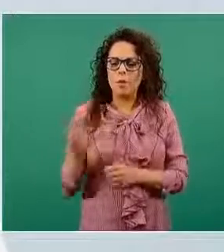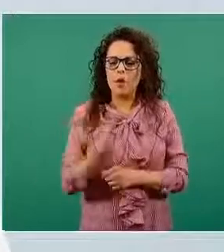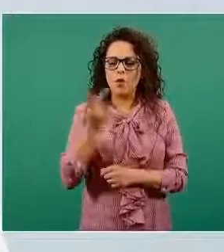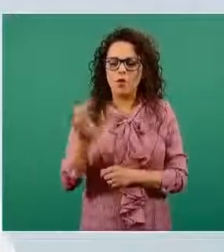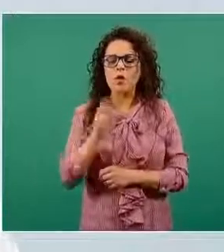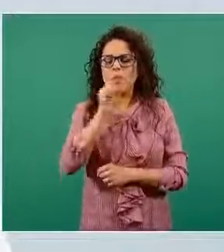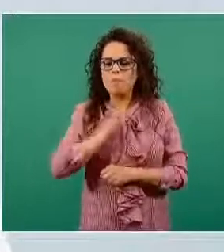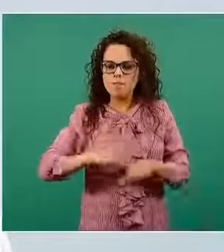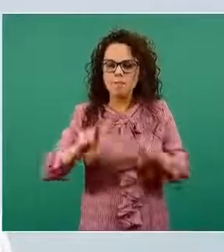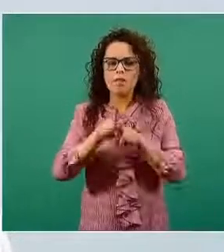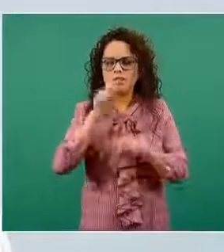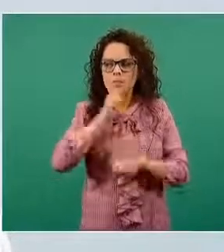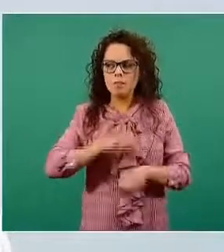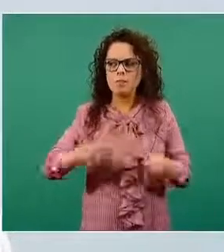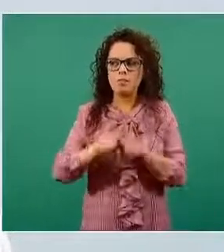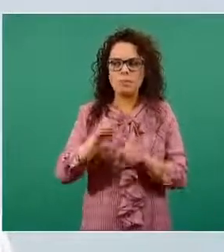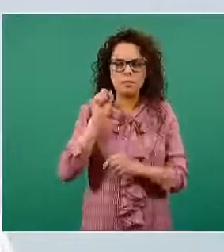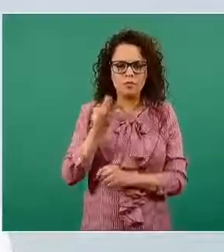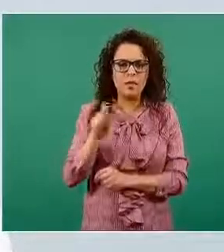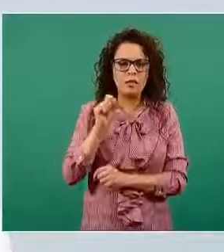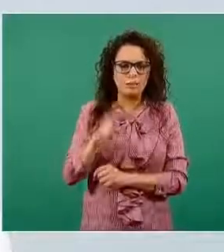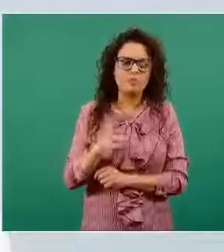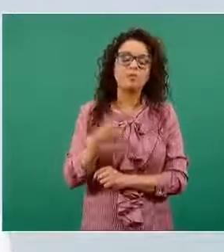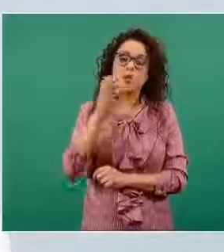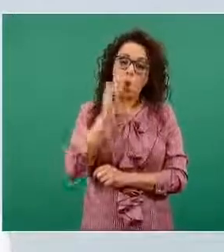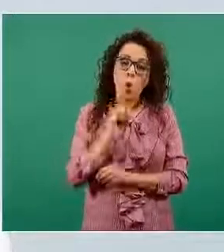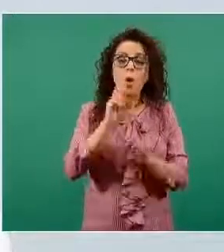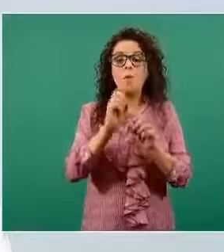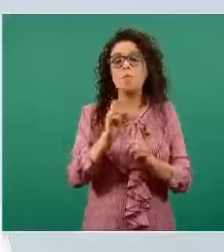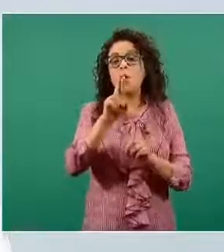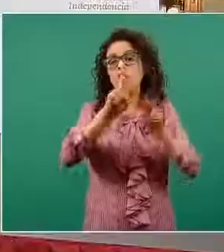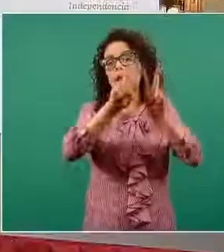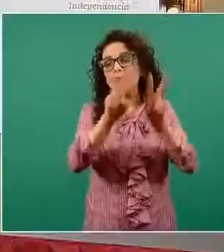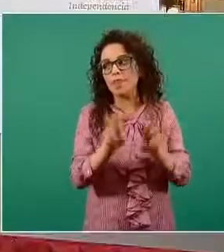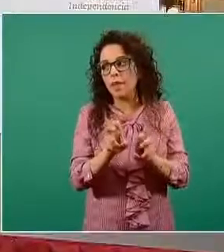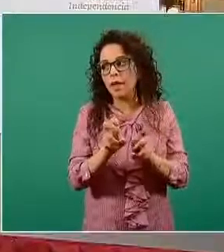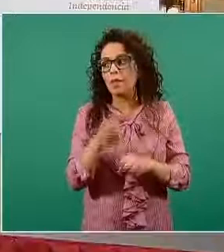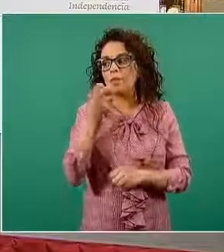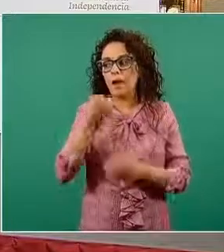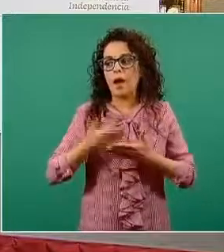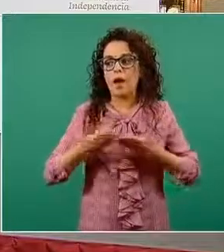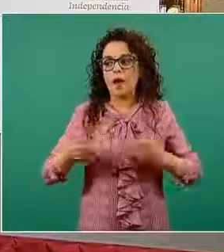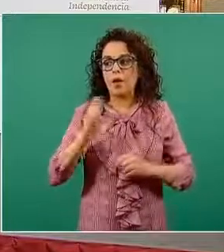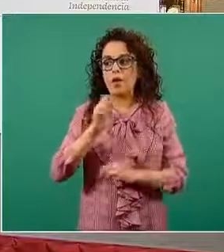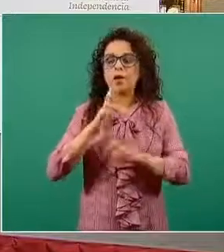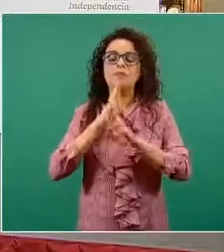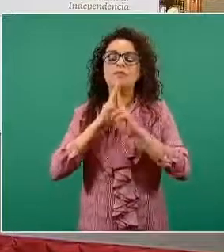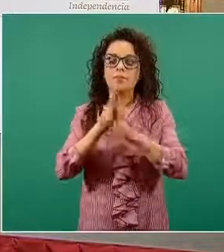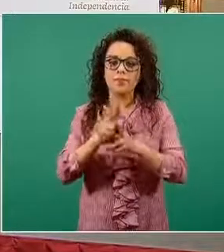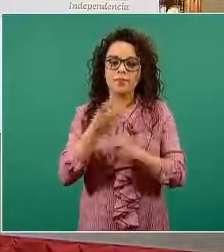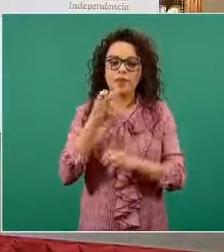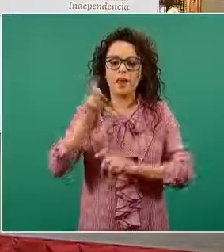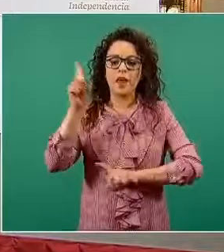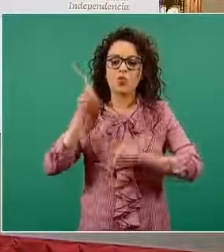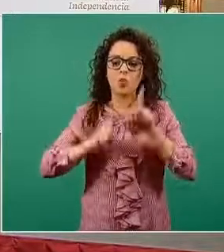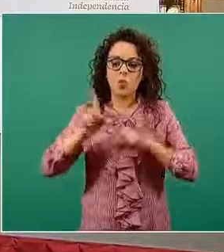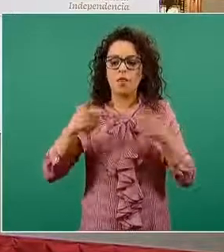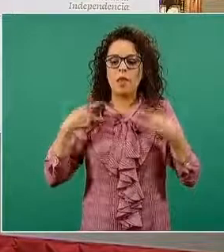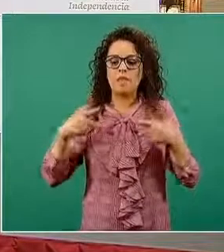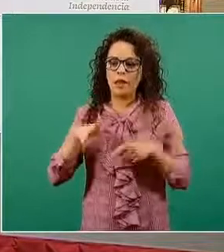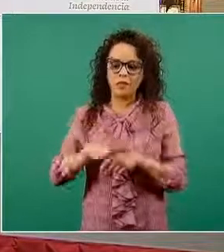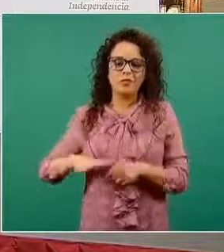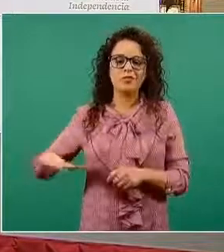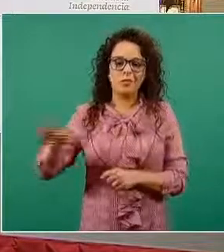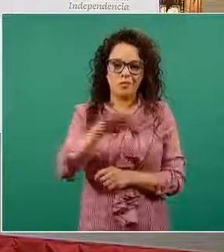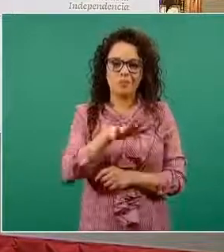o los organizan por temas. Entonces hoy vamos a estar también respondiendo las dudas de la población por este